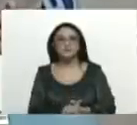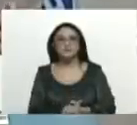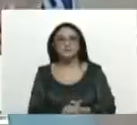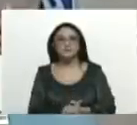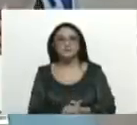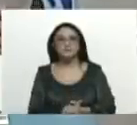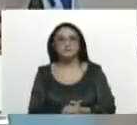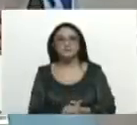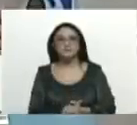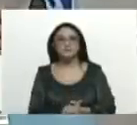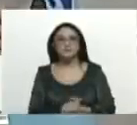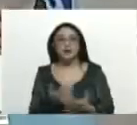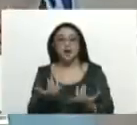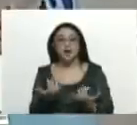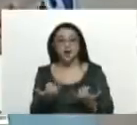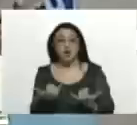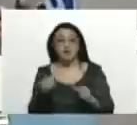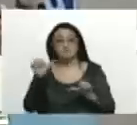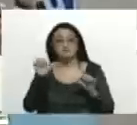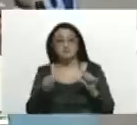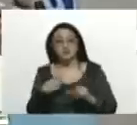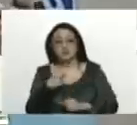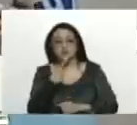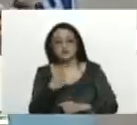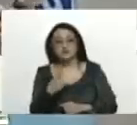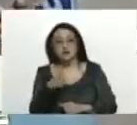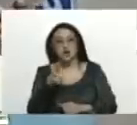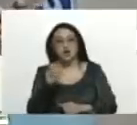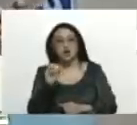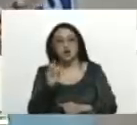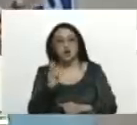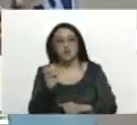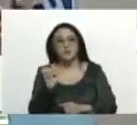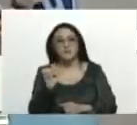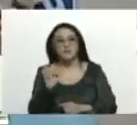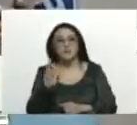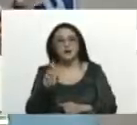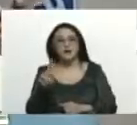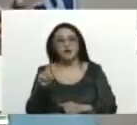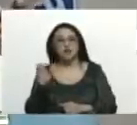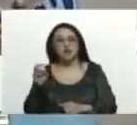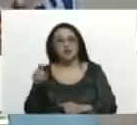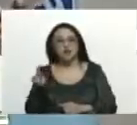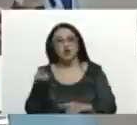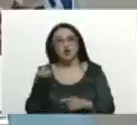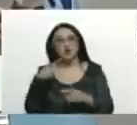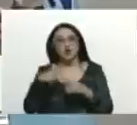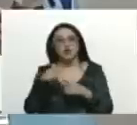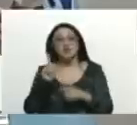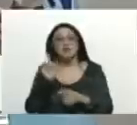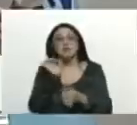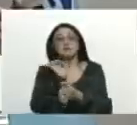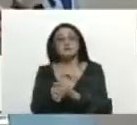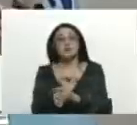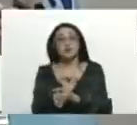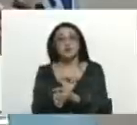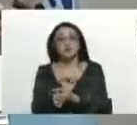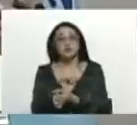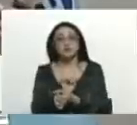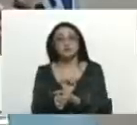Yo quiero destacar que Roberto Rincón y Abraham sheida tienen órdenes de aprehensión